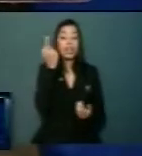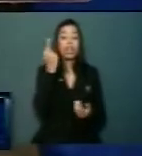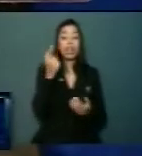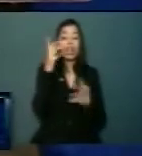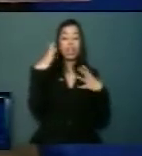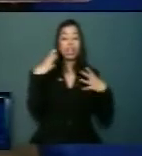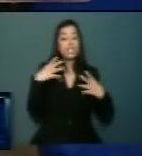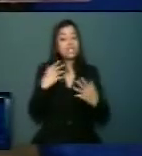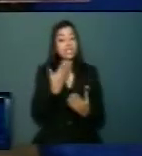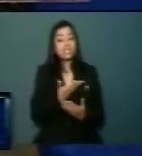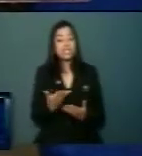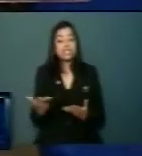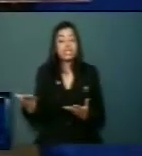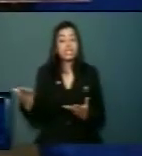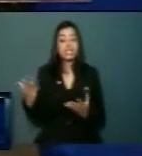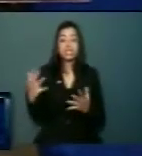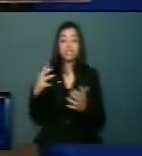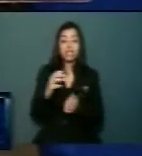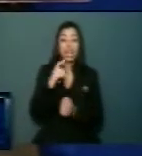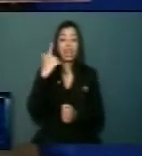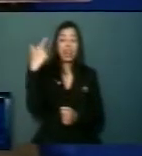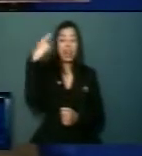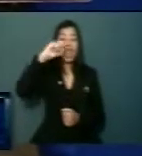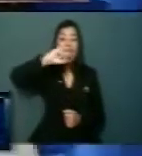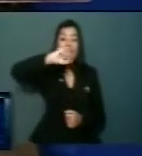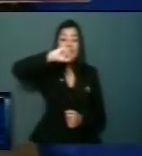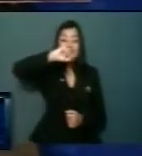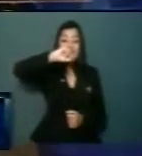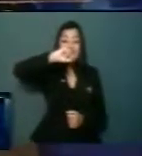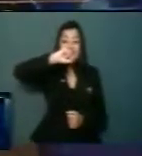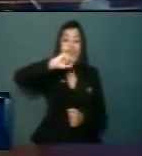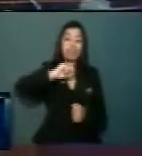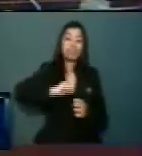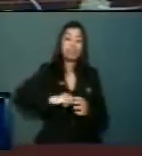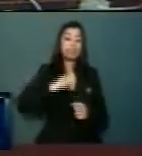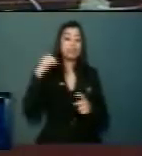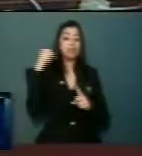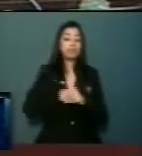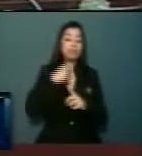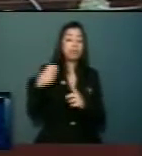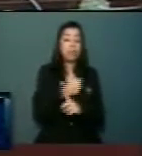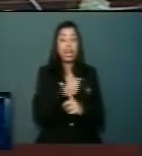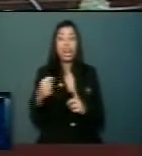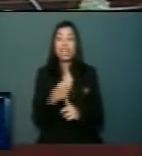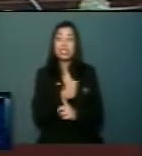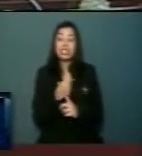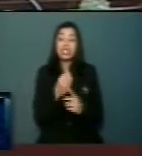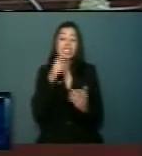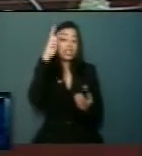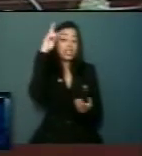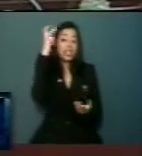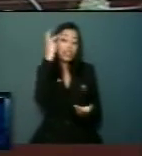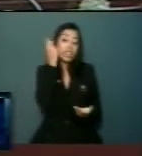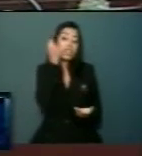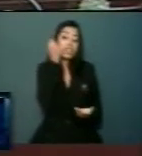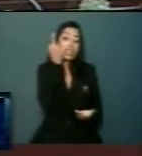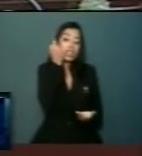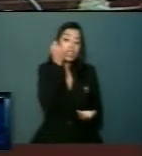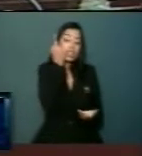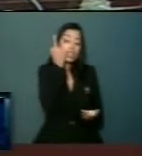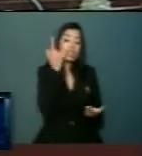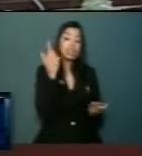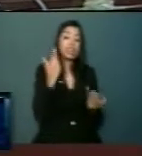erradicada, que la pobreza llama más violencia. Es la época de entender que las